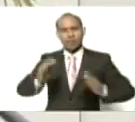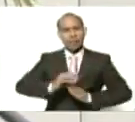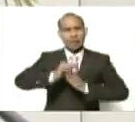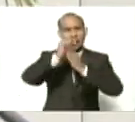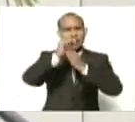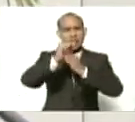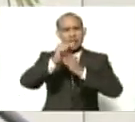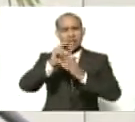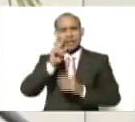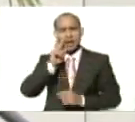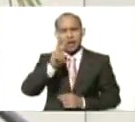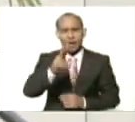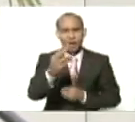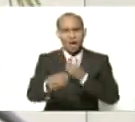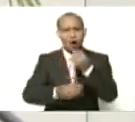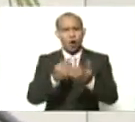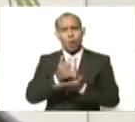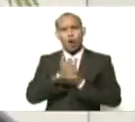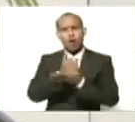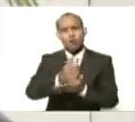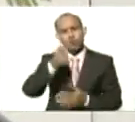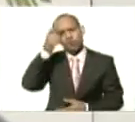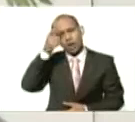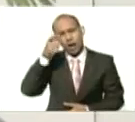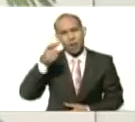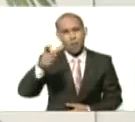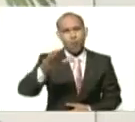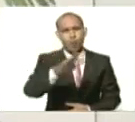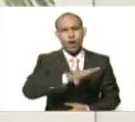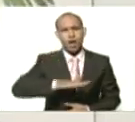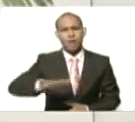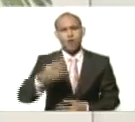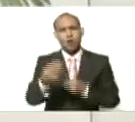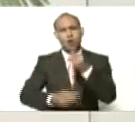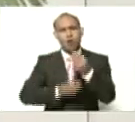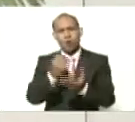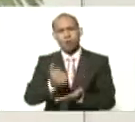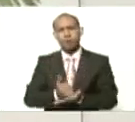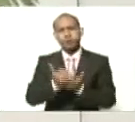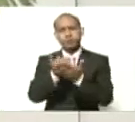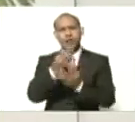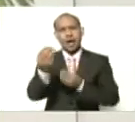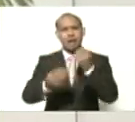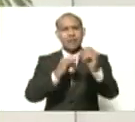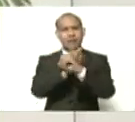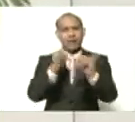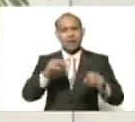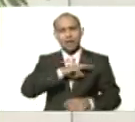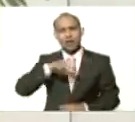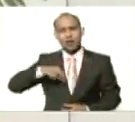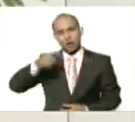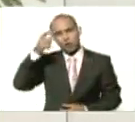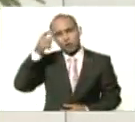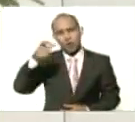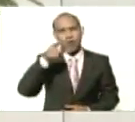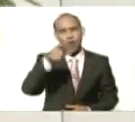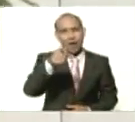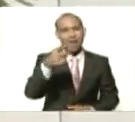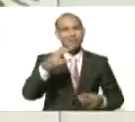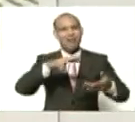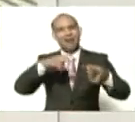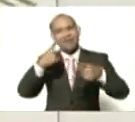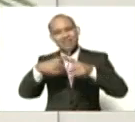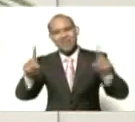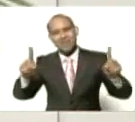ver con amor cómo ayudar a los pueblos, cómo ayudar a nuestros pueblos a hacer felices a nuestros pueblos. Esa es la